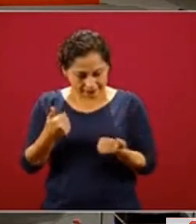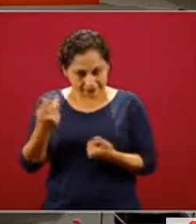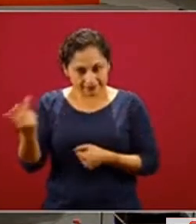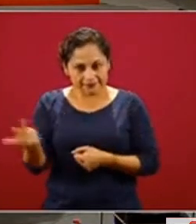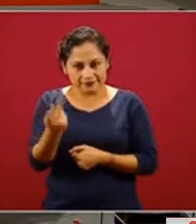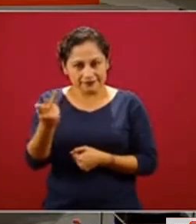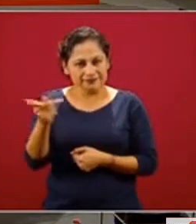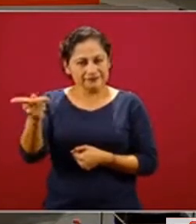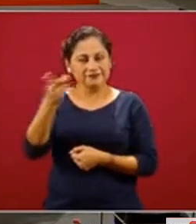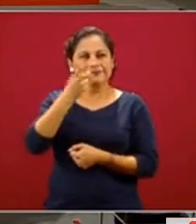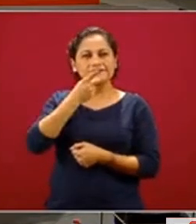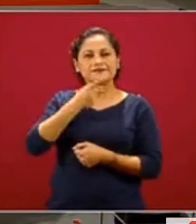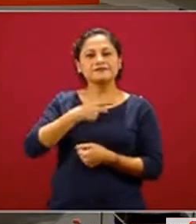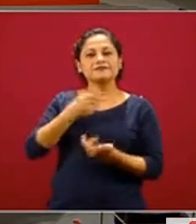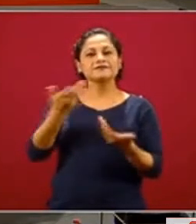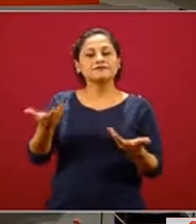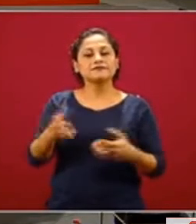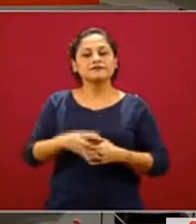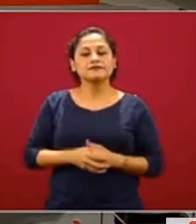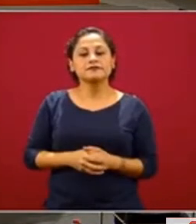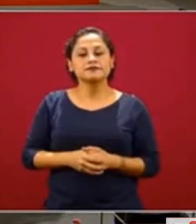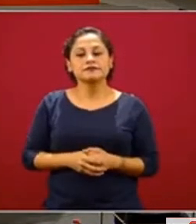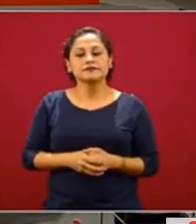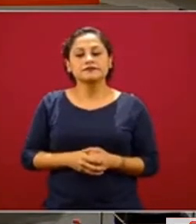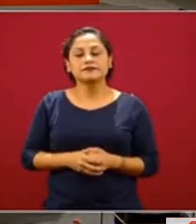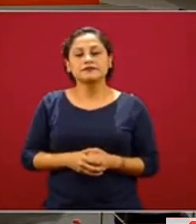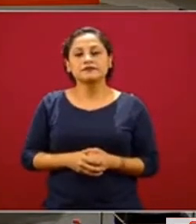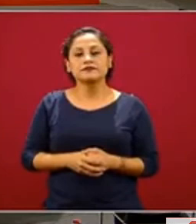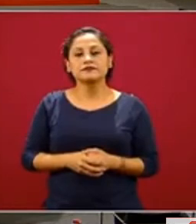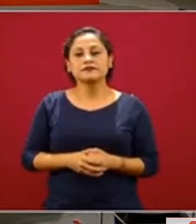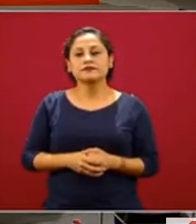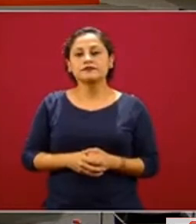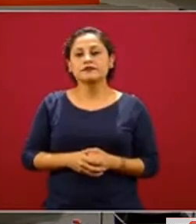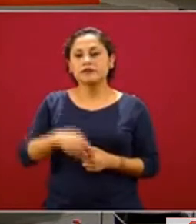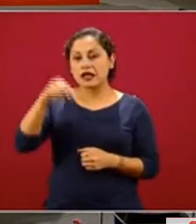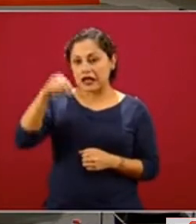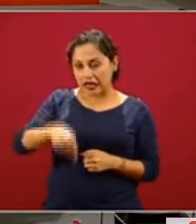reforzando la idea, el día en la historia de la epidemia que ha